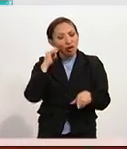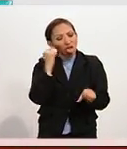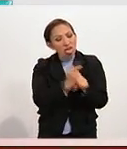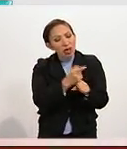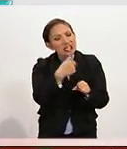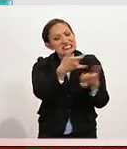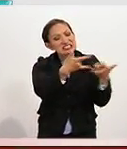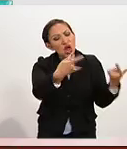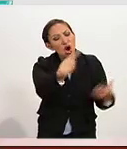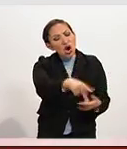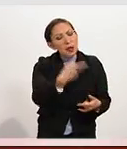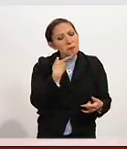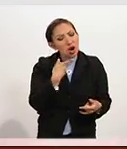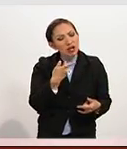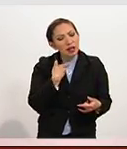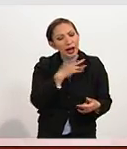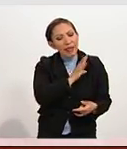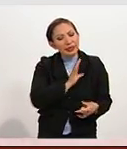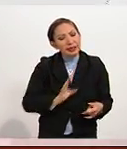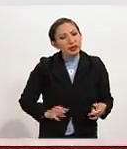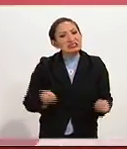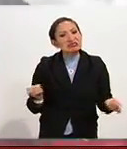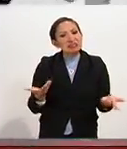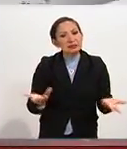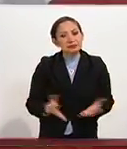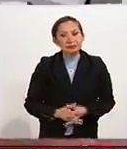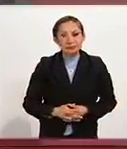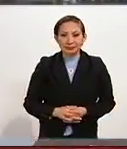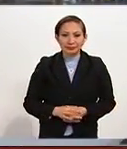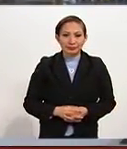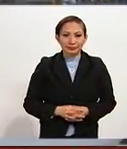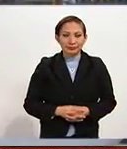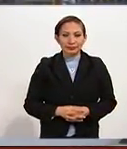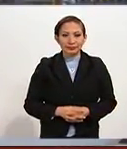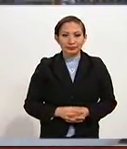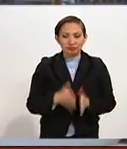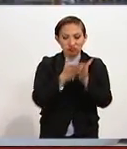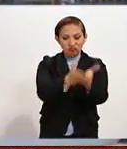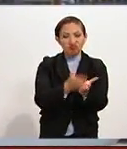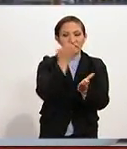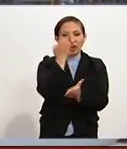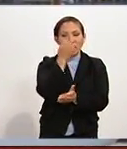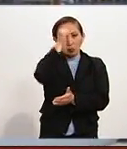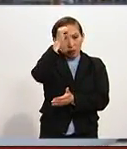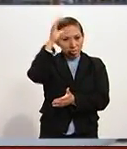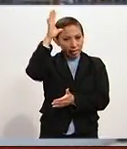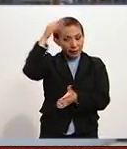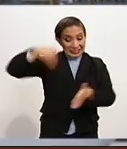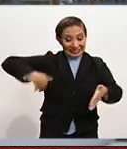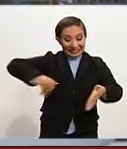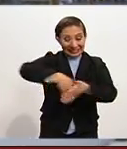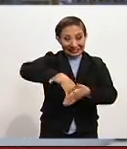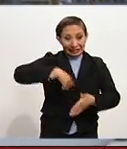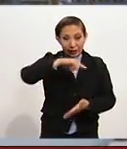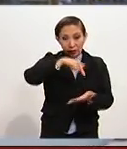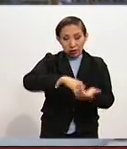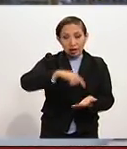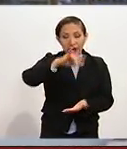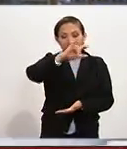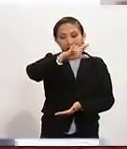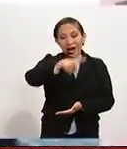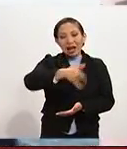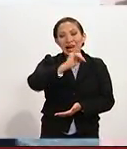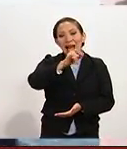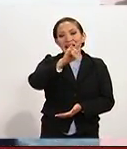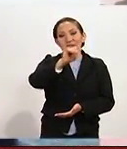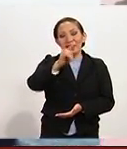conozcan la trayectoria política de los candidatos. El buque Escuela Cuauhtémoc arribó este jueves al puerto de Halifax, en